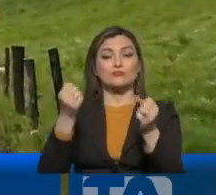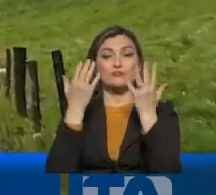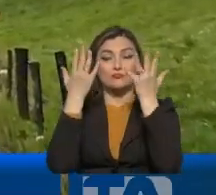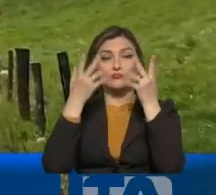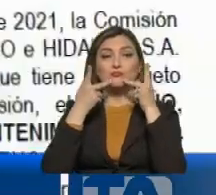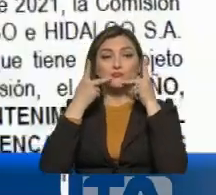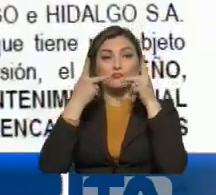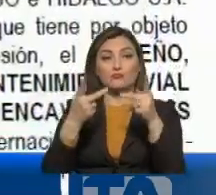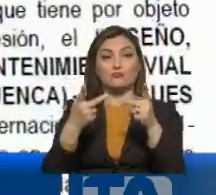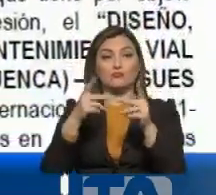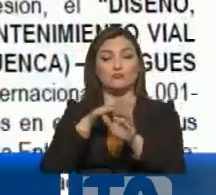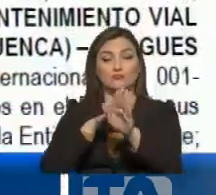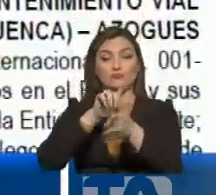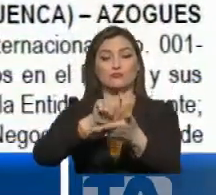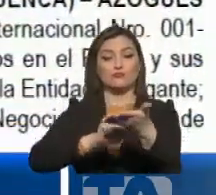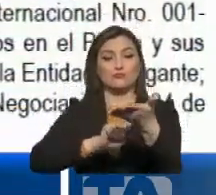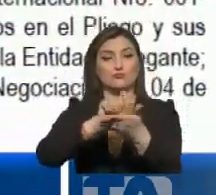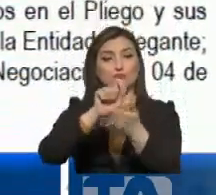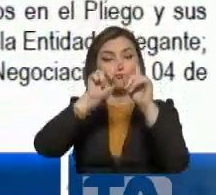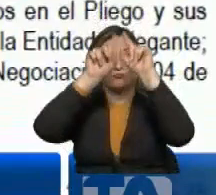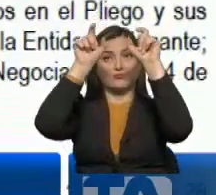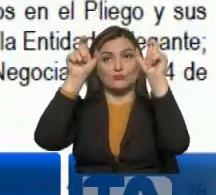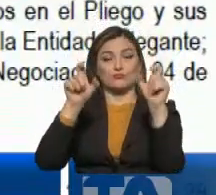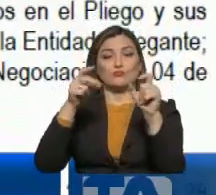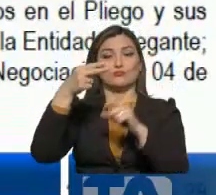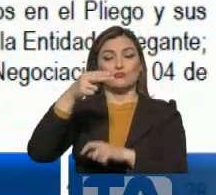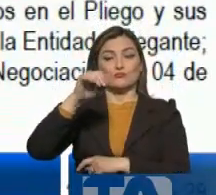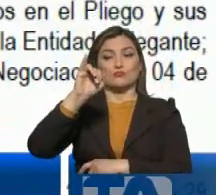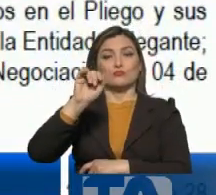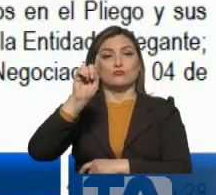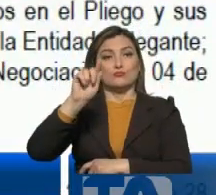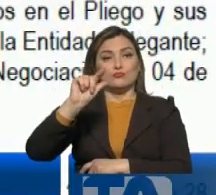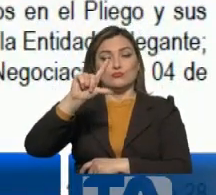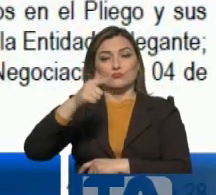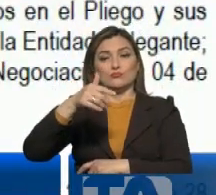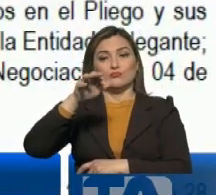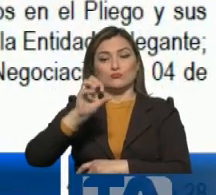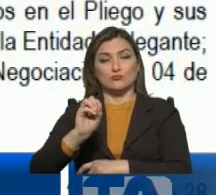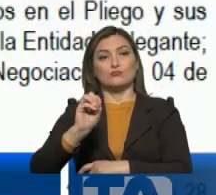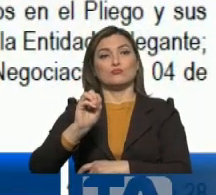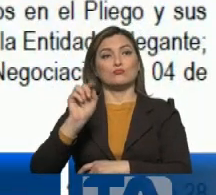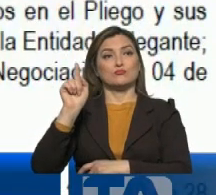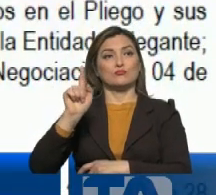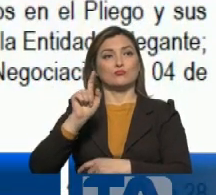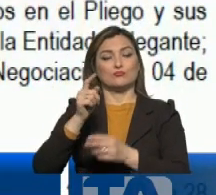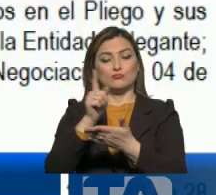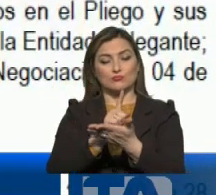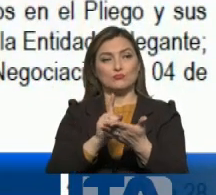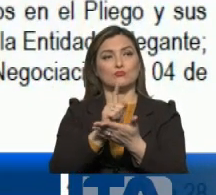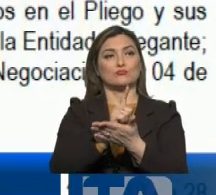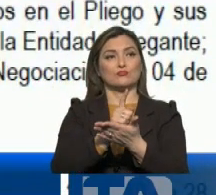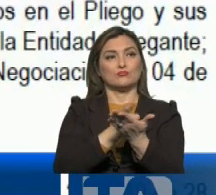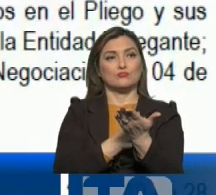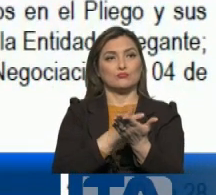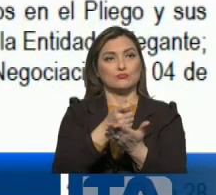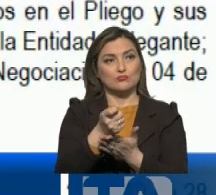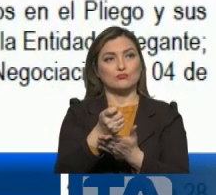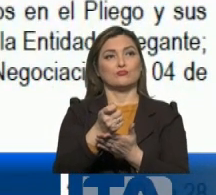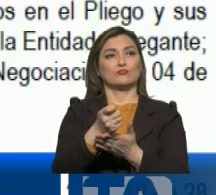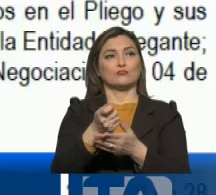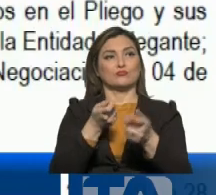públicas adjudicó un contrato a la empresa hidalgo hidalgo para el diseño financiamiento construcción operación y mantenimiento